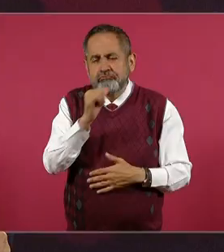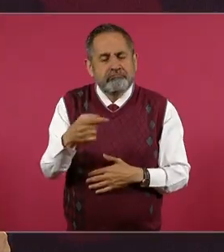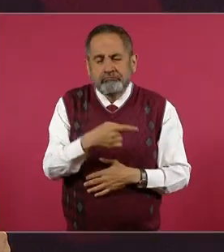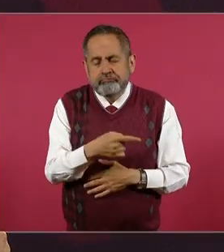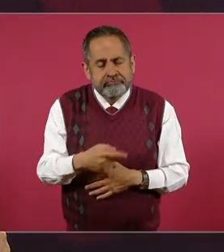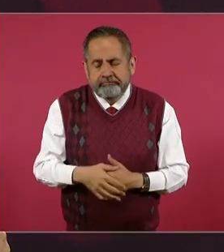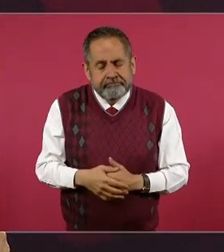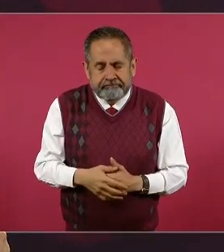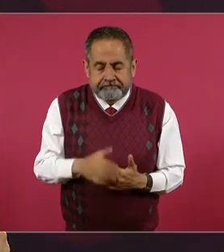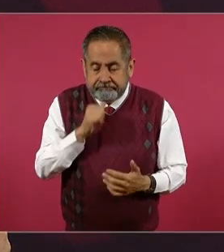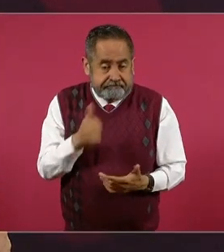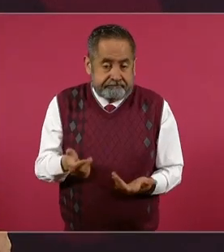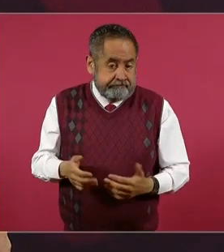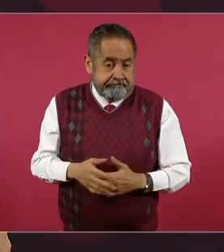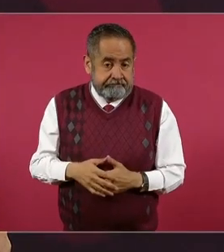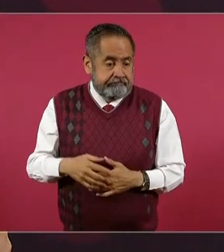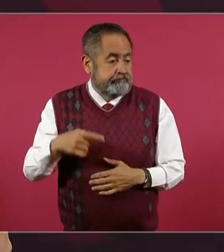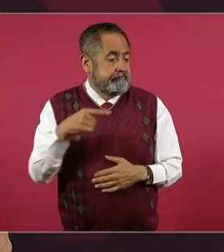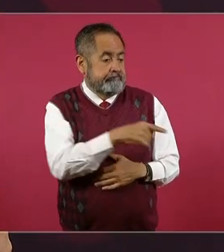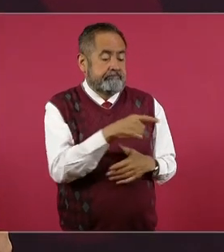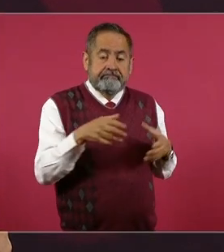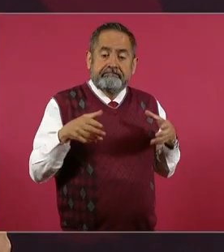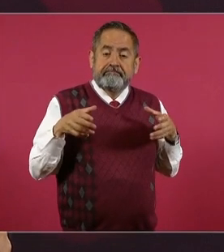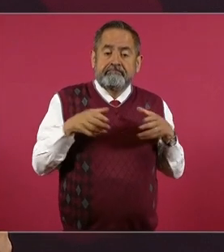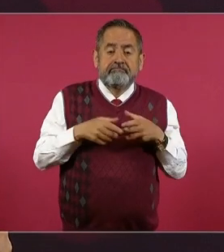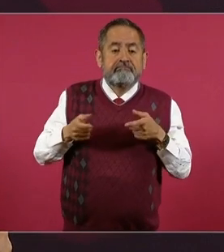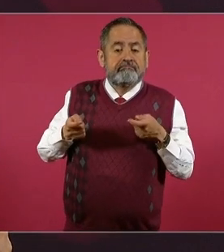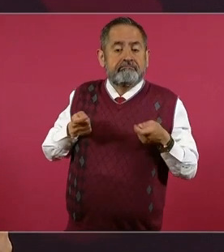se vivía bajo un régimen